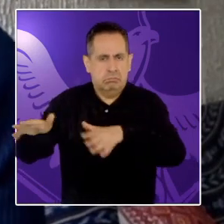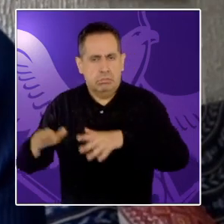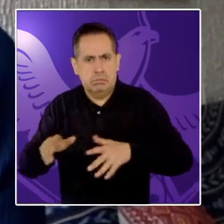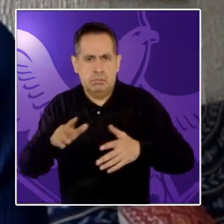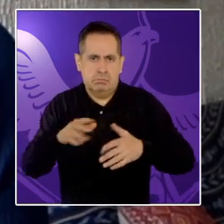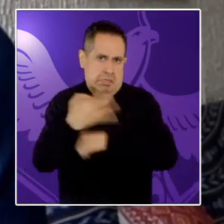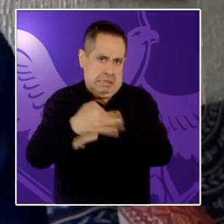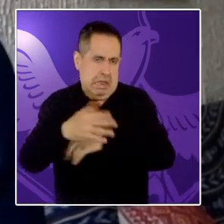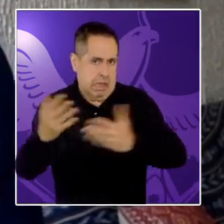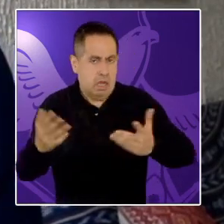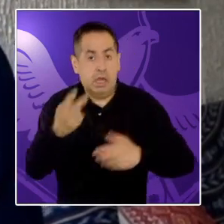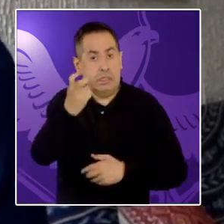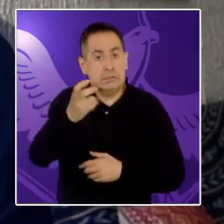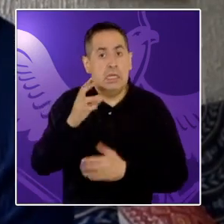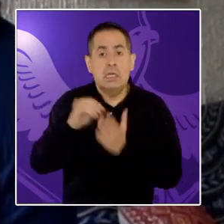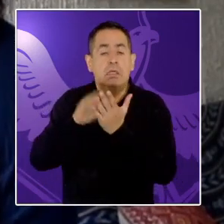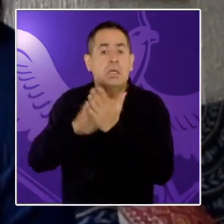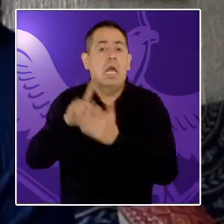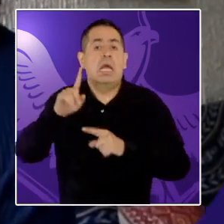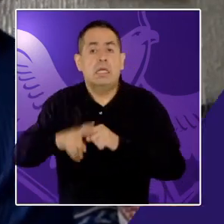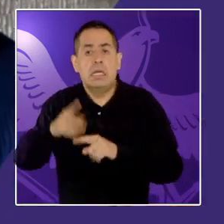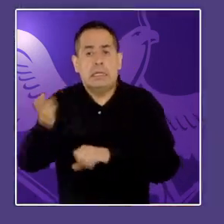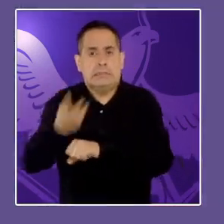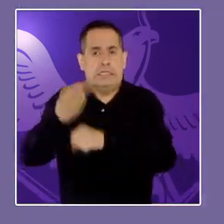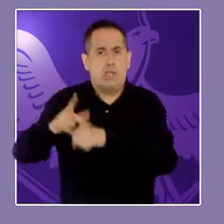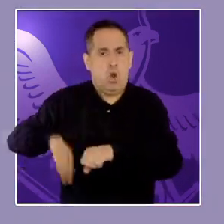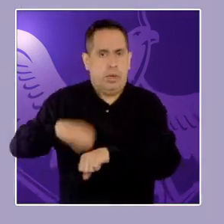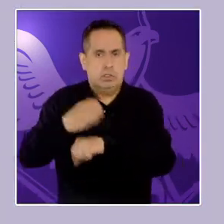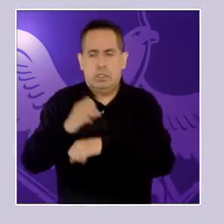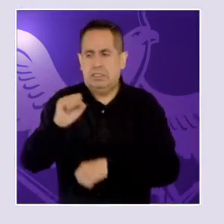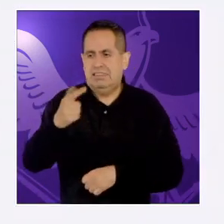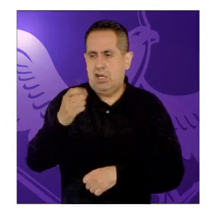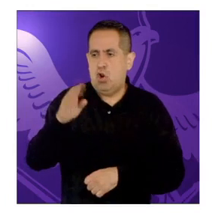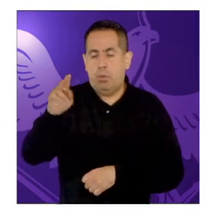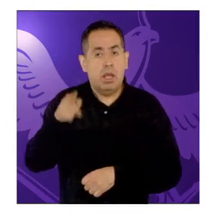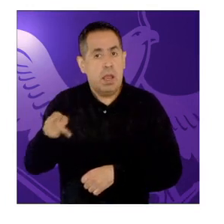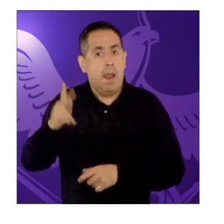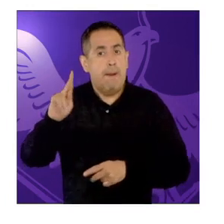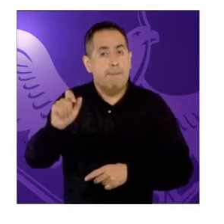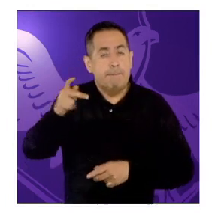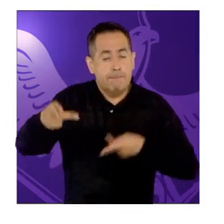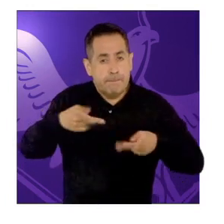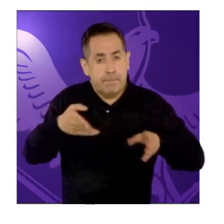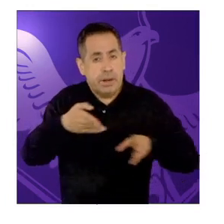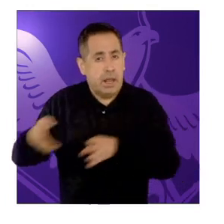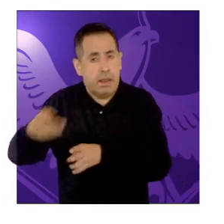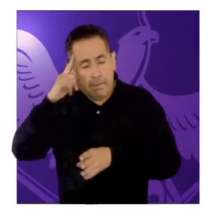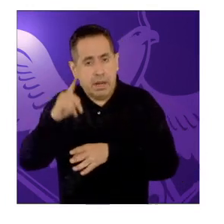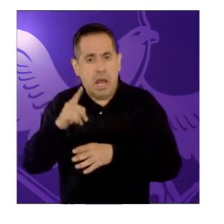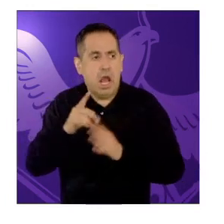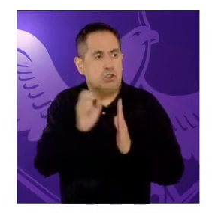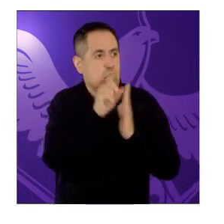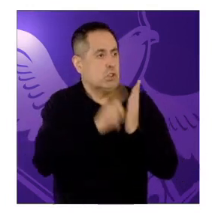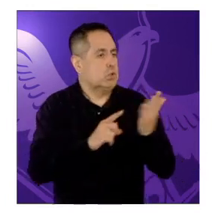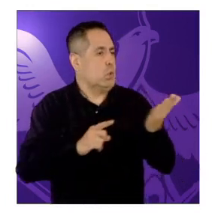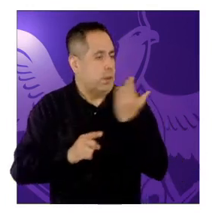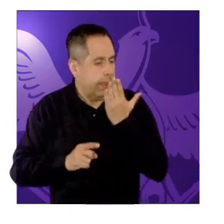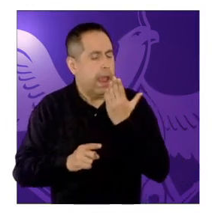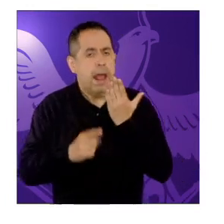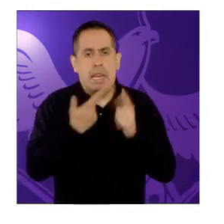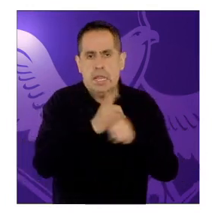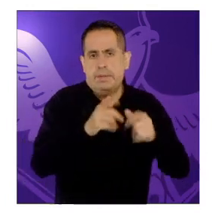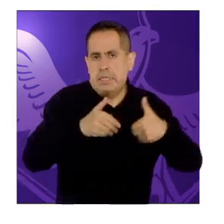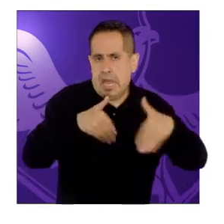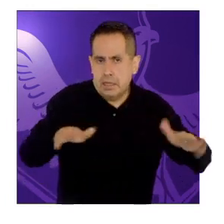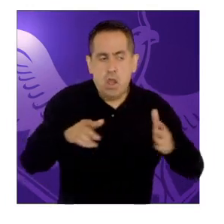liberación de personas privadas de la libertad está guiada por la Secretaría de Gobernación, que ha impulsado un plan para acelerar las solicitudes de beneficios de